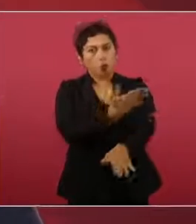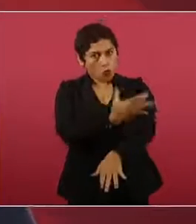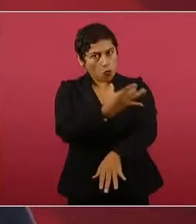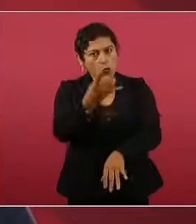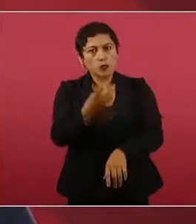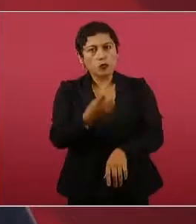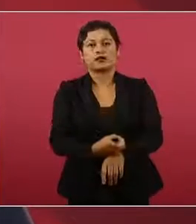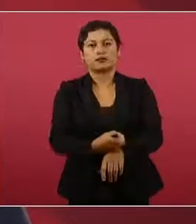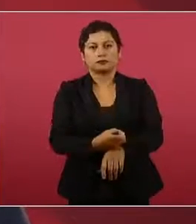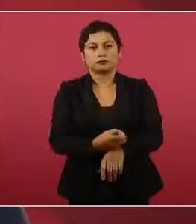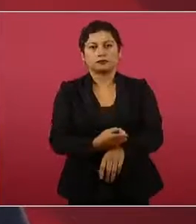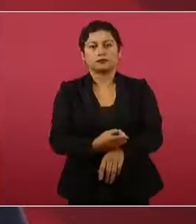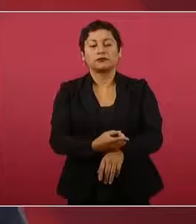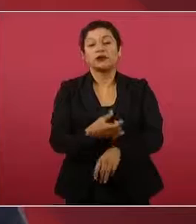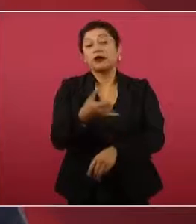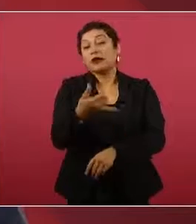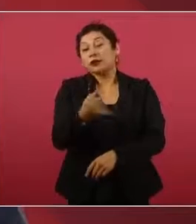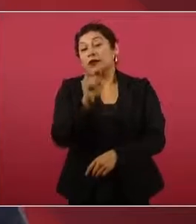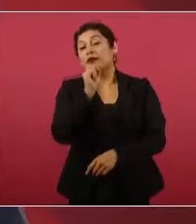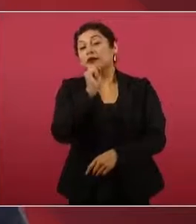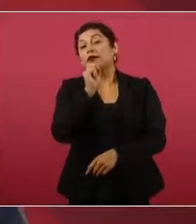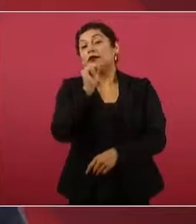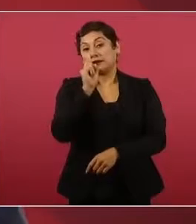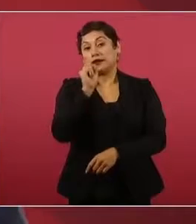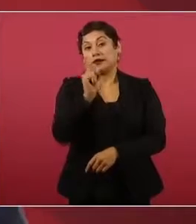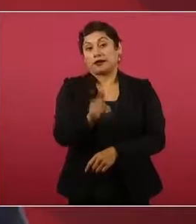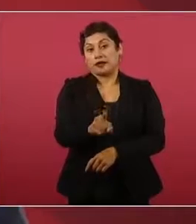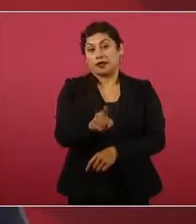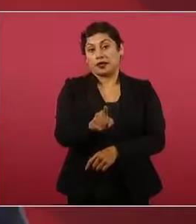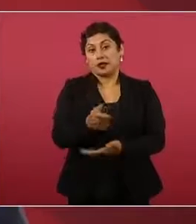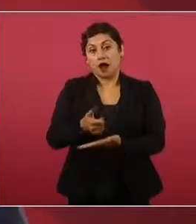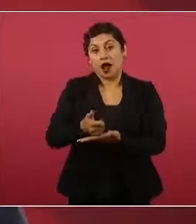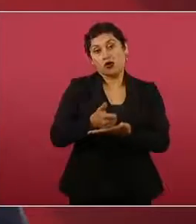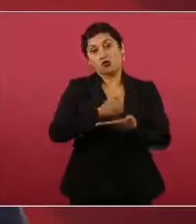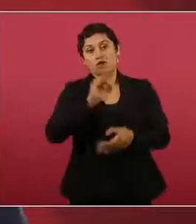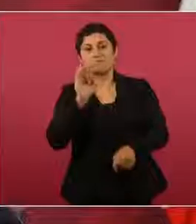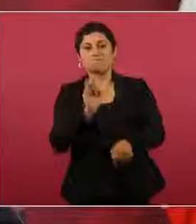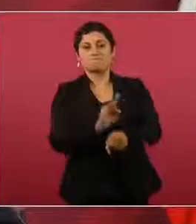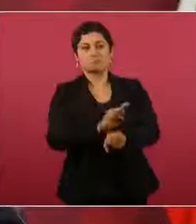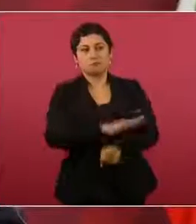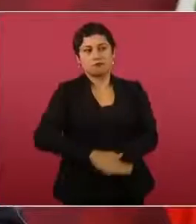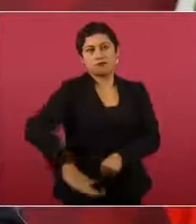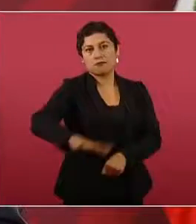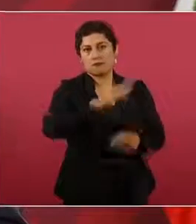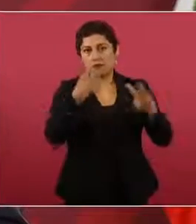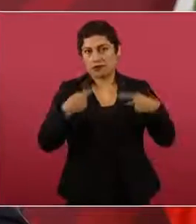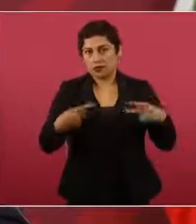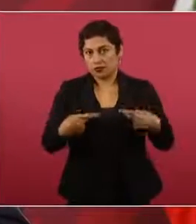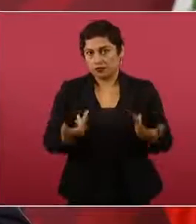que facilite las acciones en beneficio del pueblo.